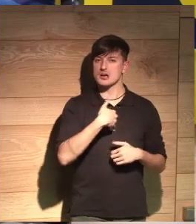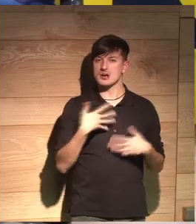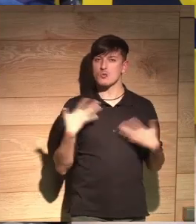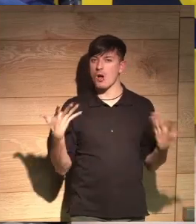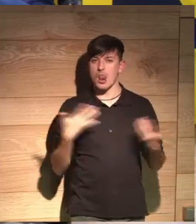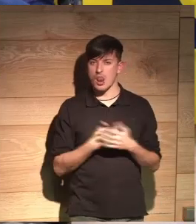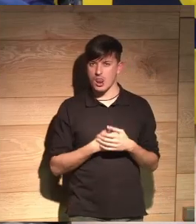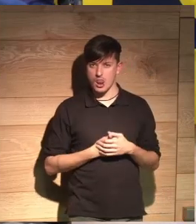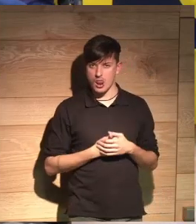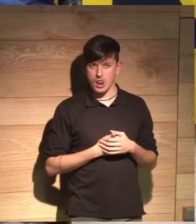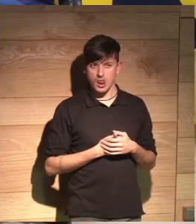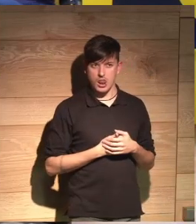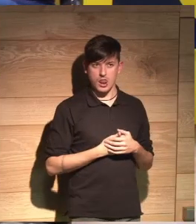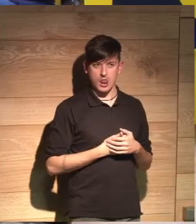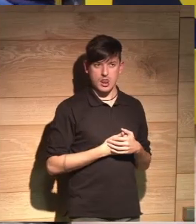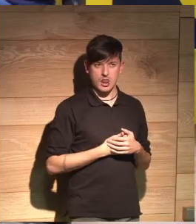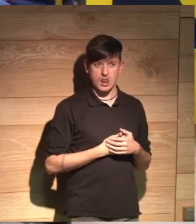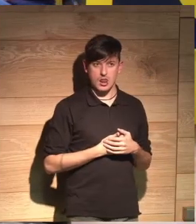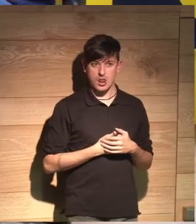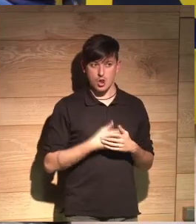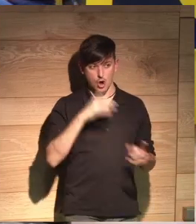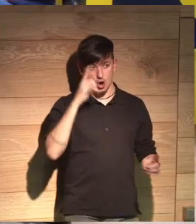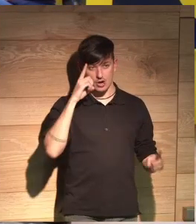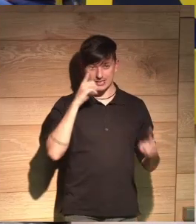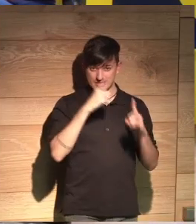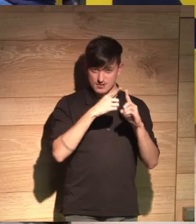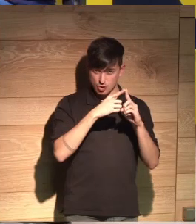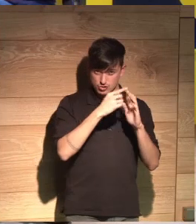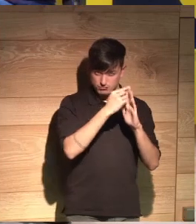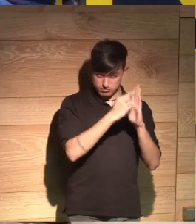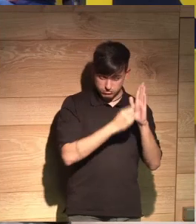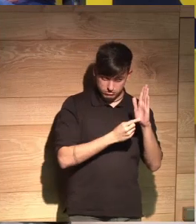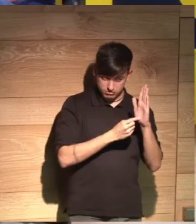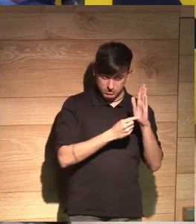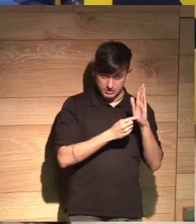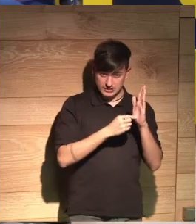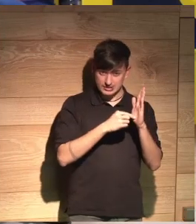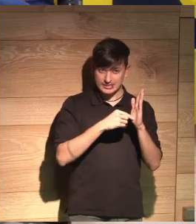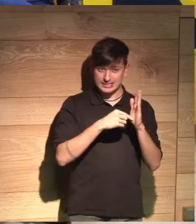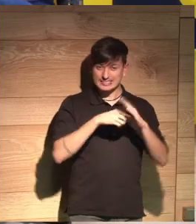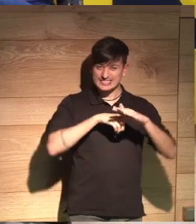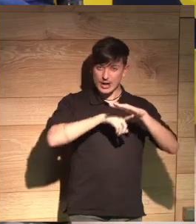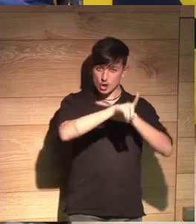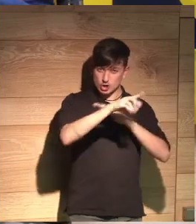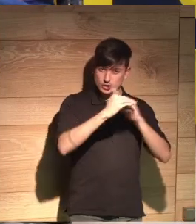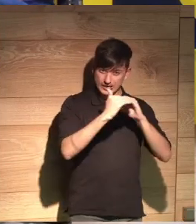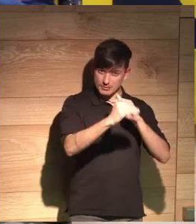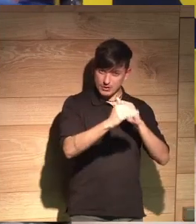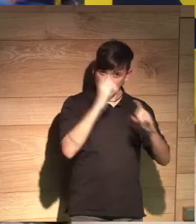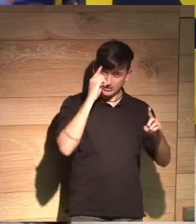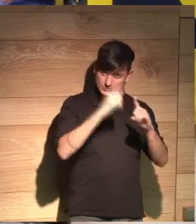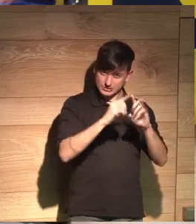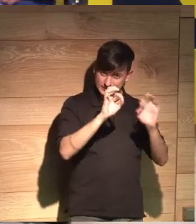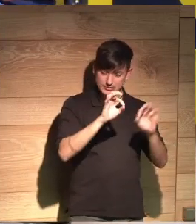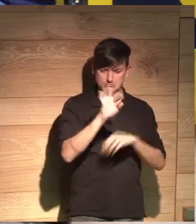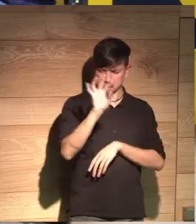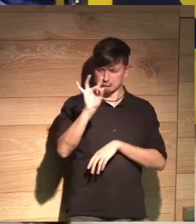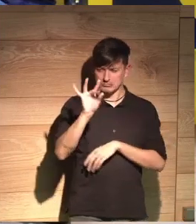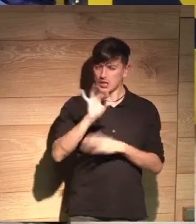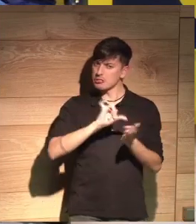y bueno es los objetivos de desarrollo sostenible como como una meta que la ciudad siempre